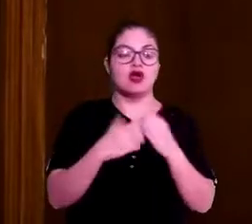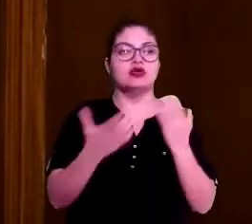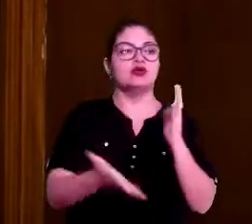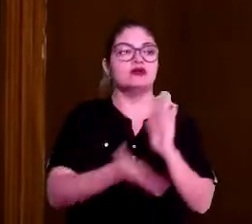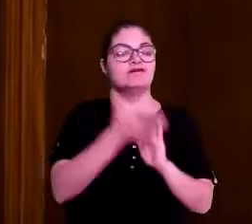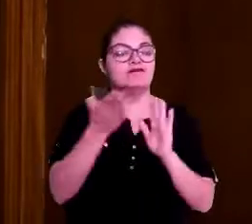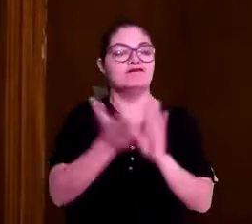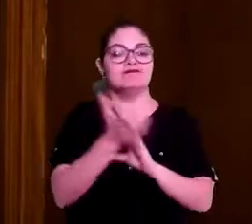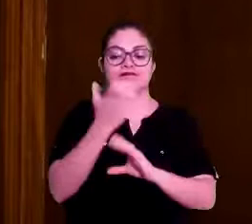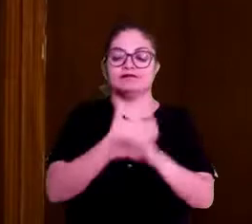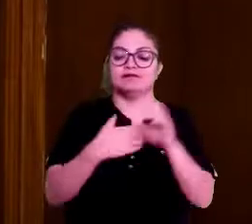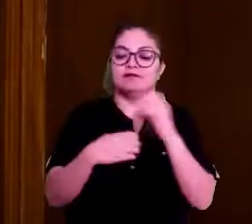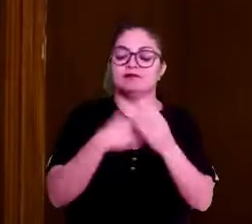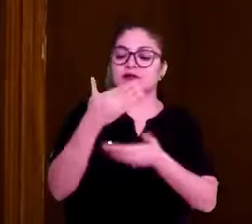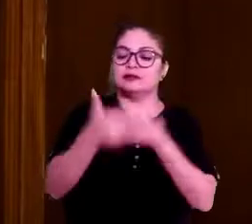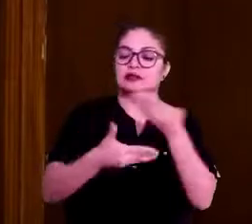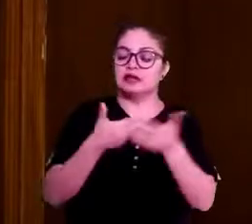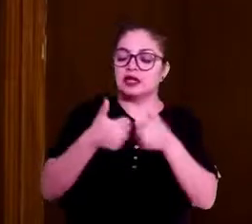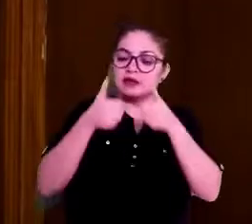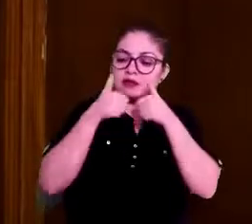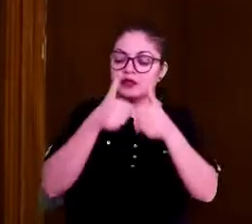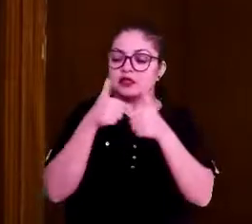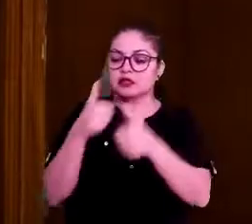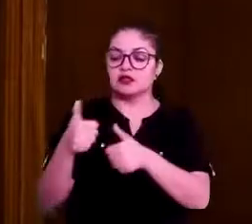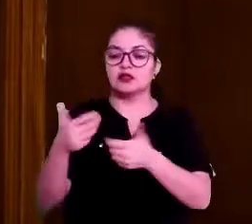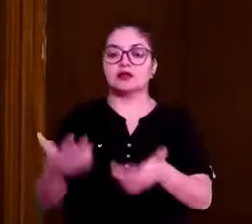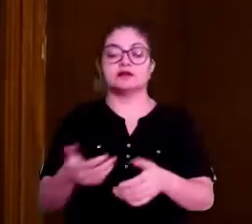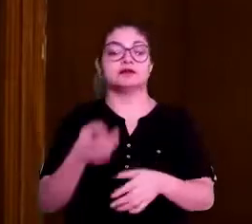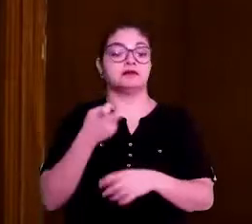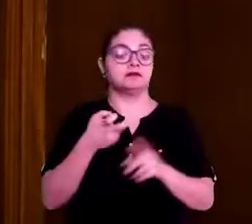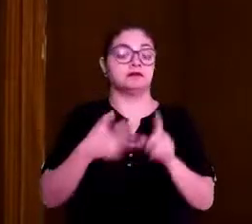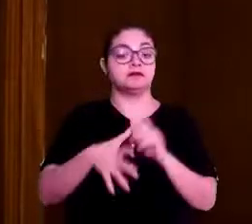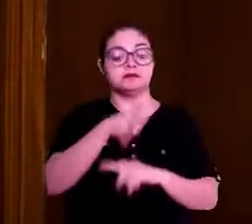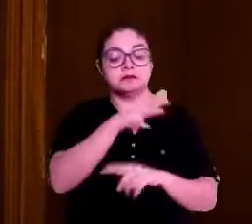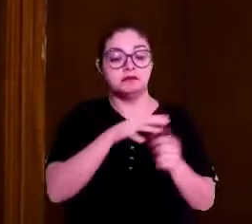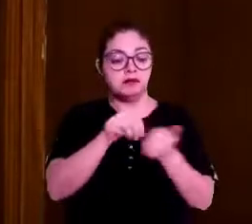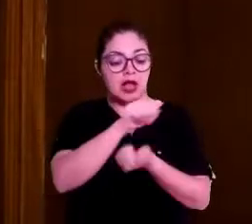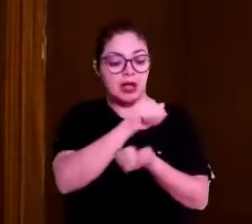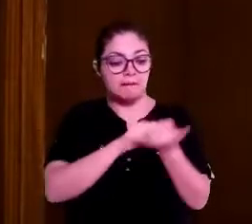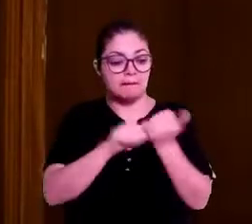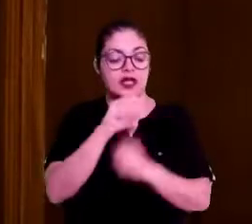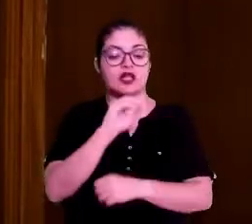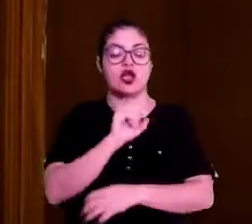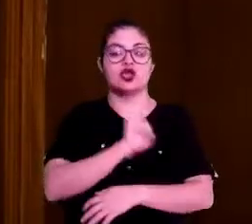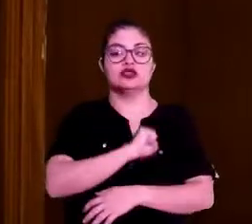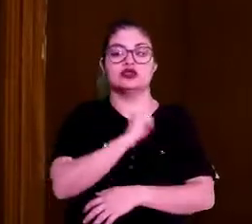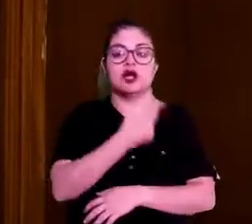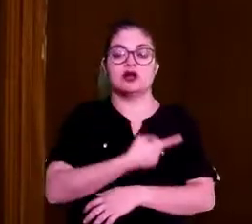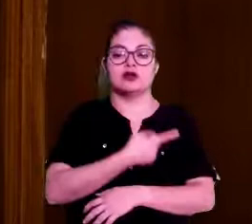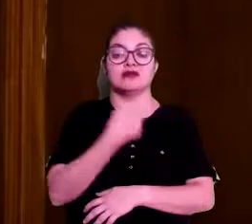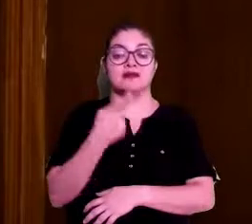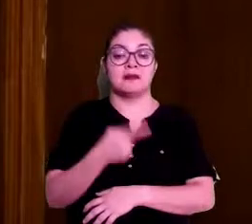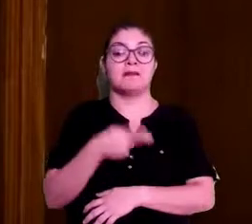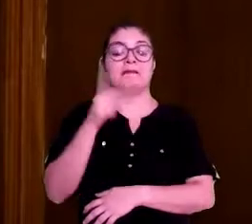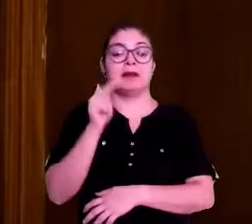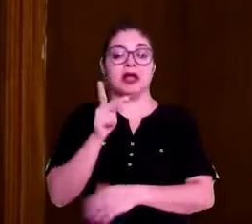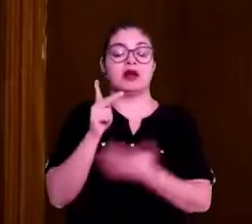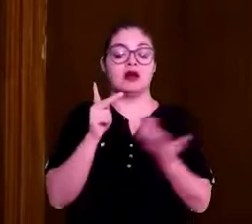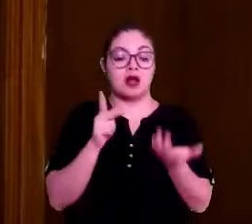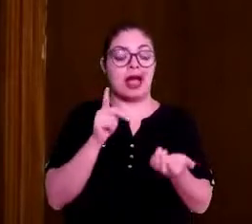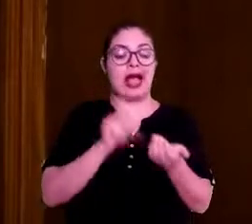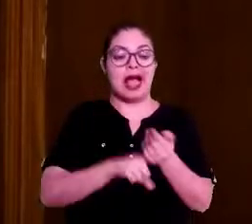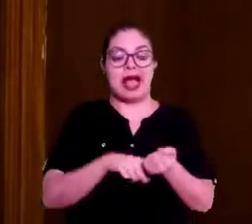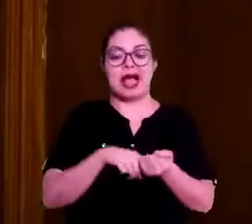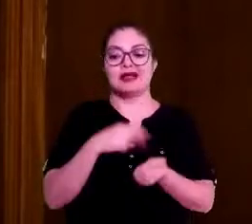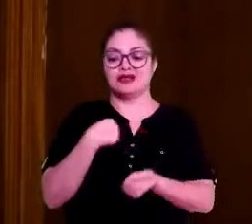infraestructura, servicios públicos, en el entorno ambiental o de salud. Sin embargo, los